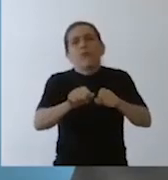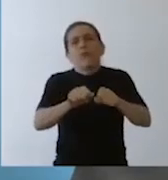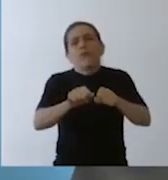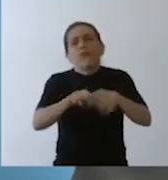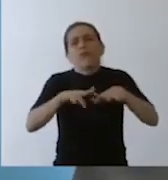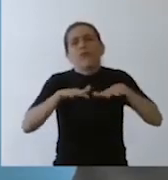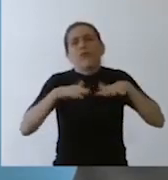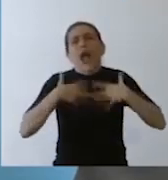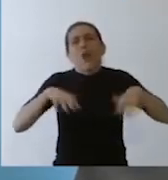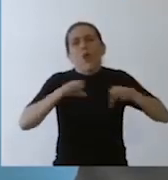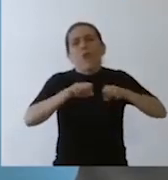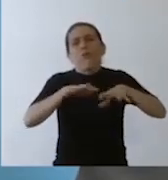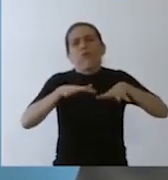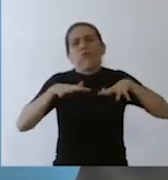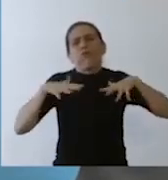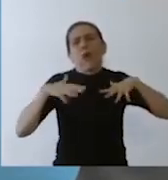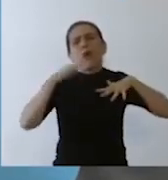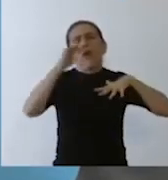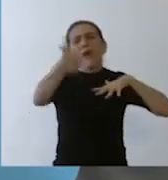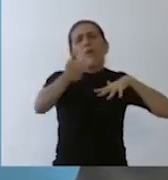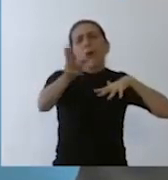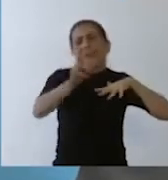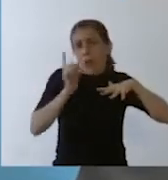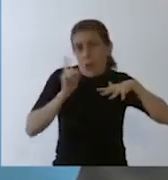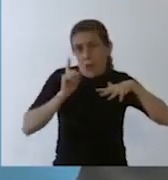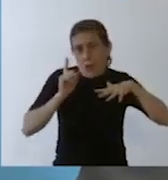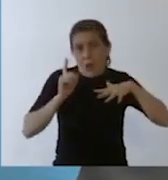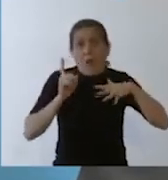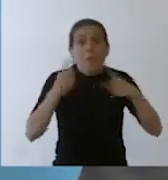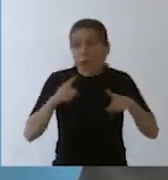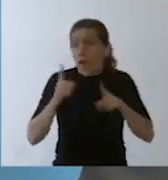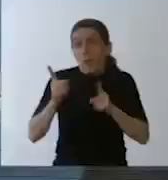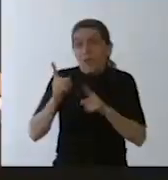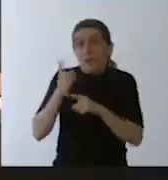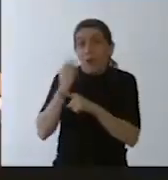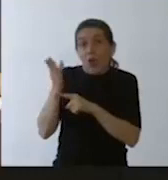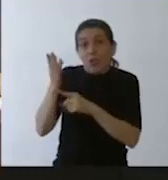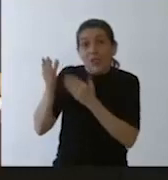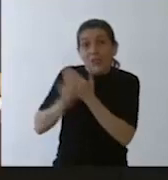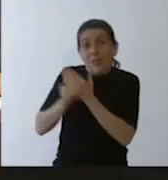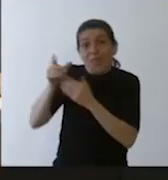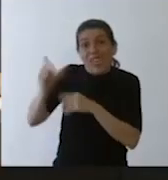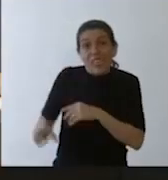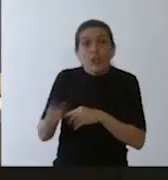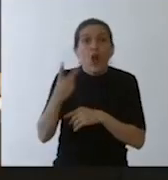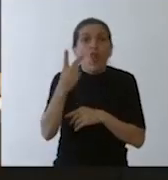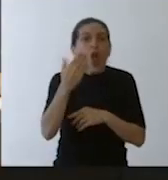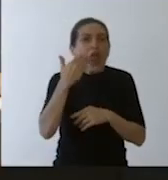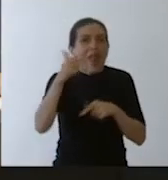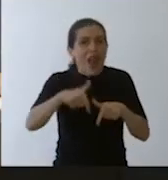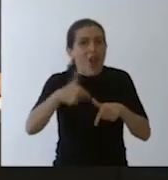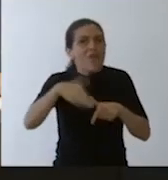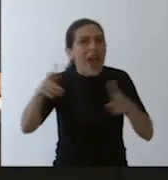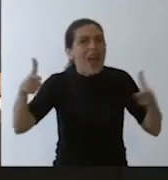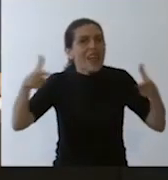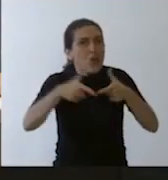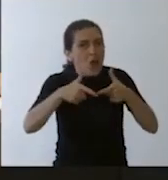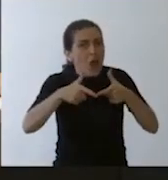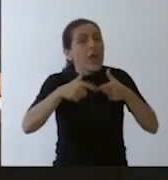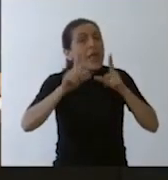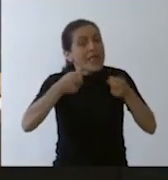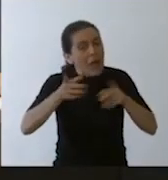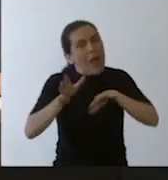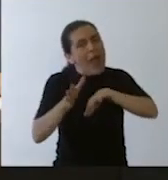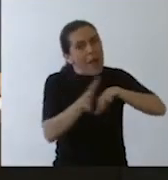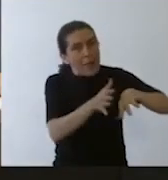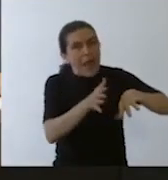números de alumnos en clases presenciales. Pero como dice el señor ministro, obviamente hoy a las 2 de la tarde se reunirán y por otra parte